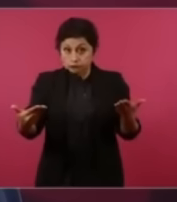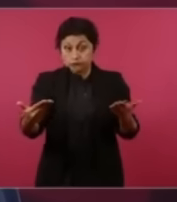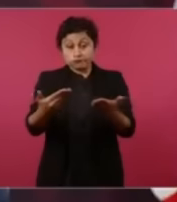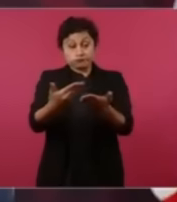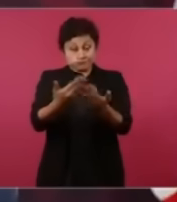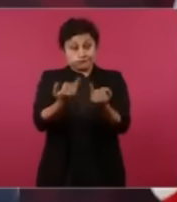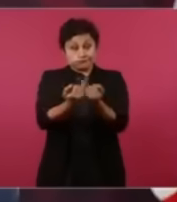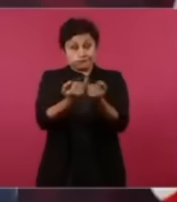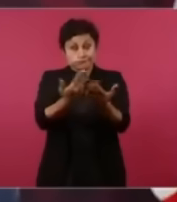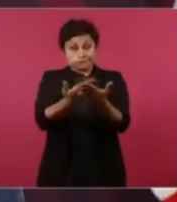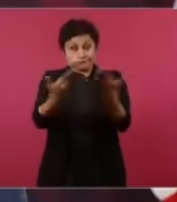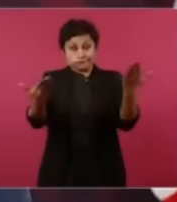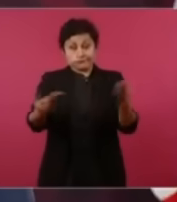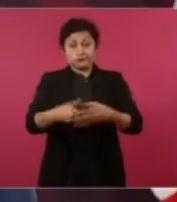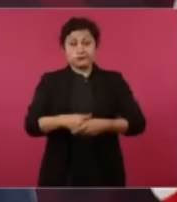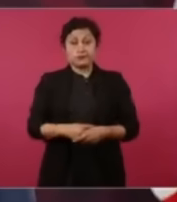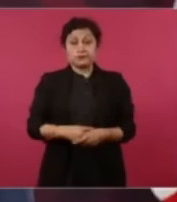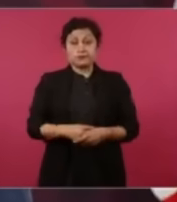Antes